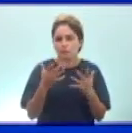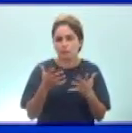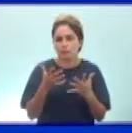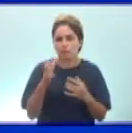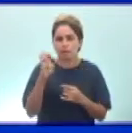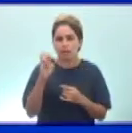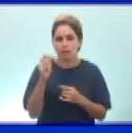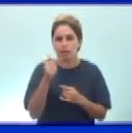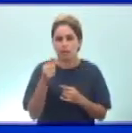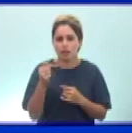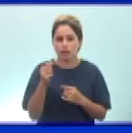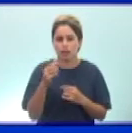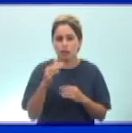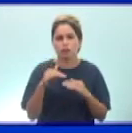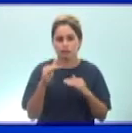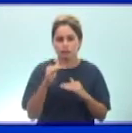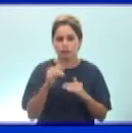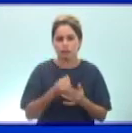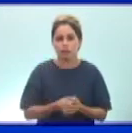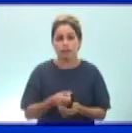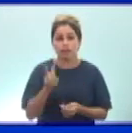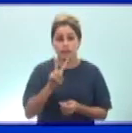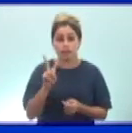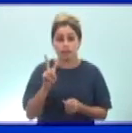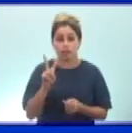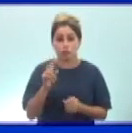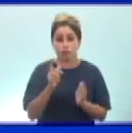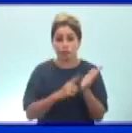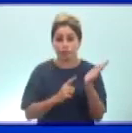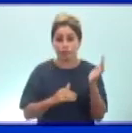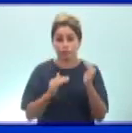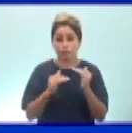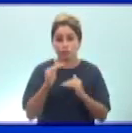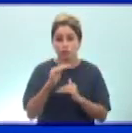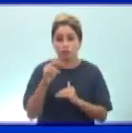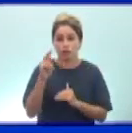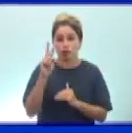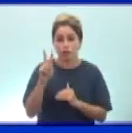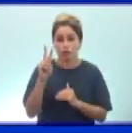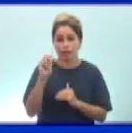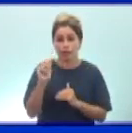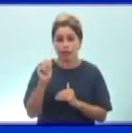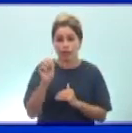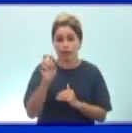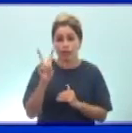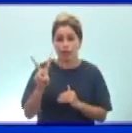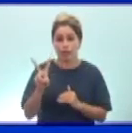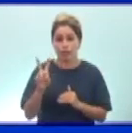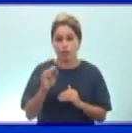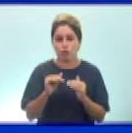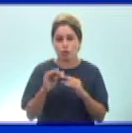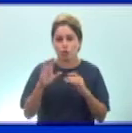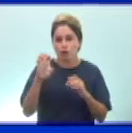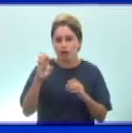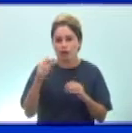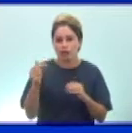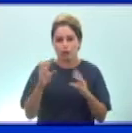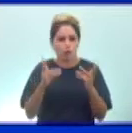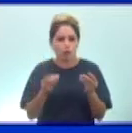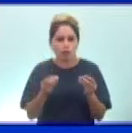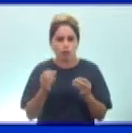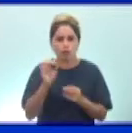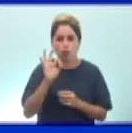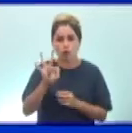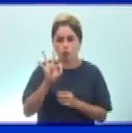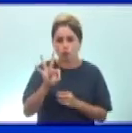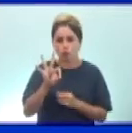igual 1. En el segundo nivel de energía, donde el valor de n es 2, el máximo de electrones que admite es de 8. En el tercer